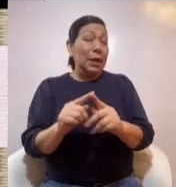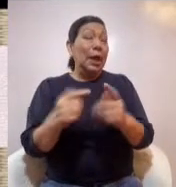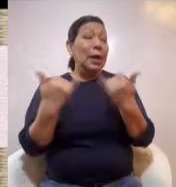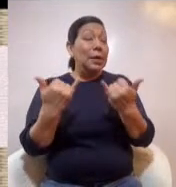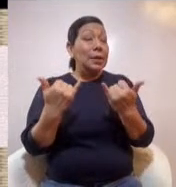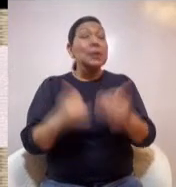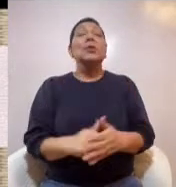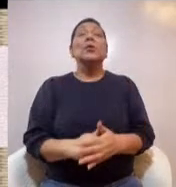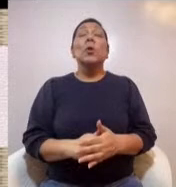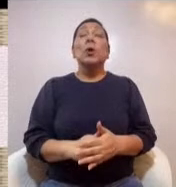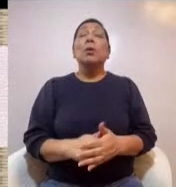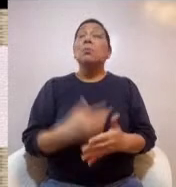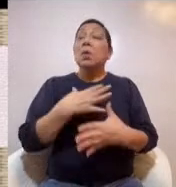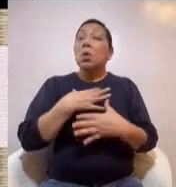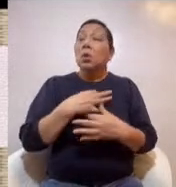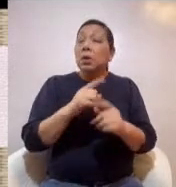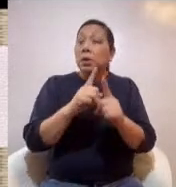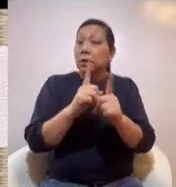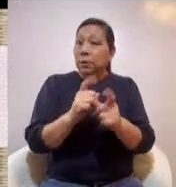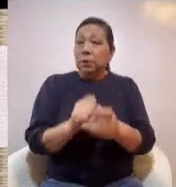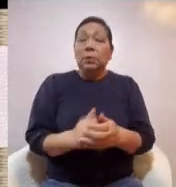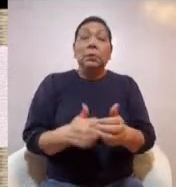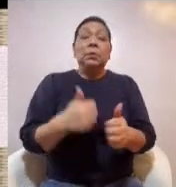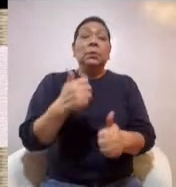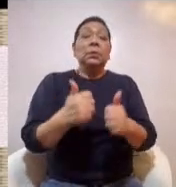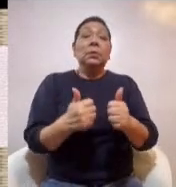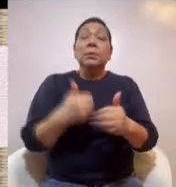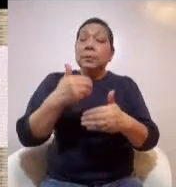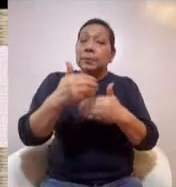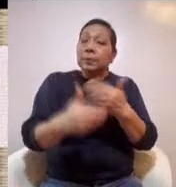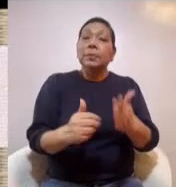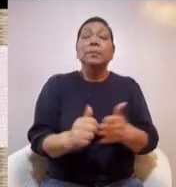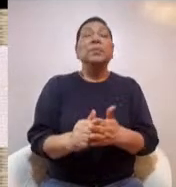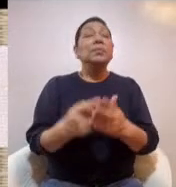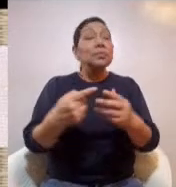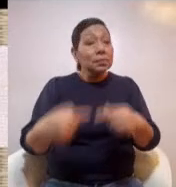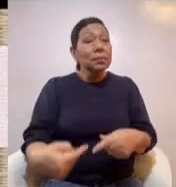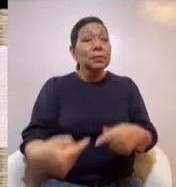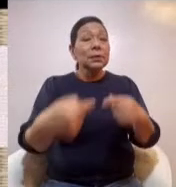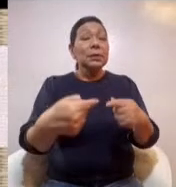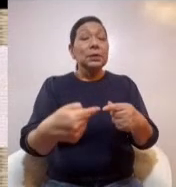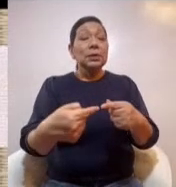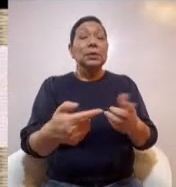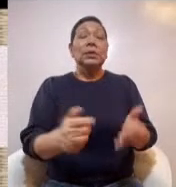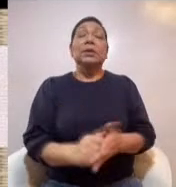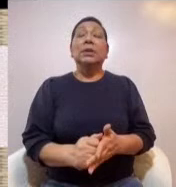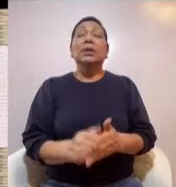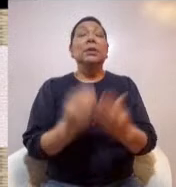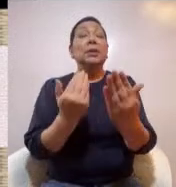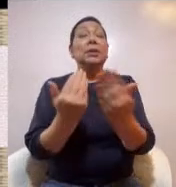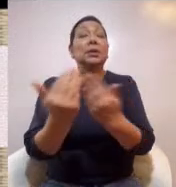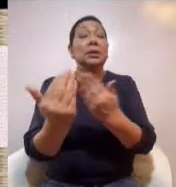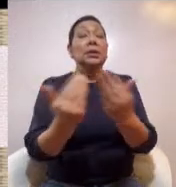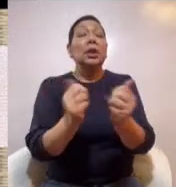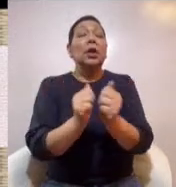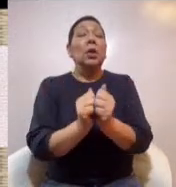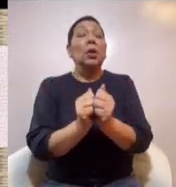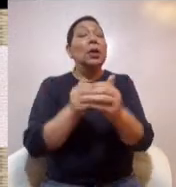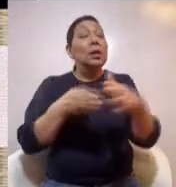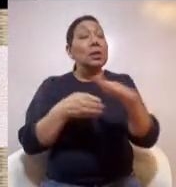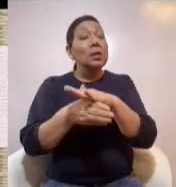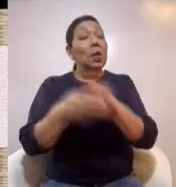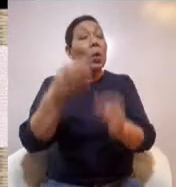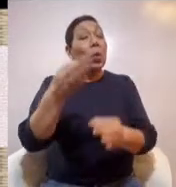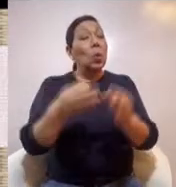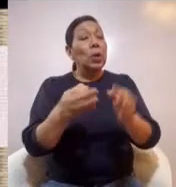MESEC. En ese sentido, me gustaría preguntarle cuáles son los avances y desafíos en relación